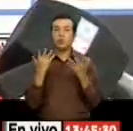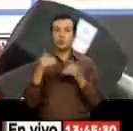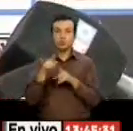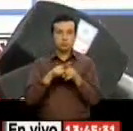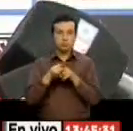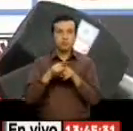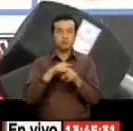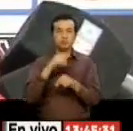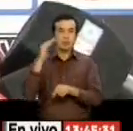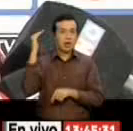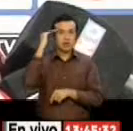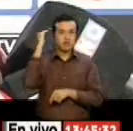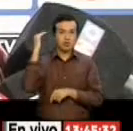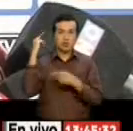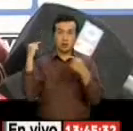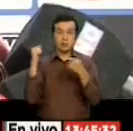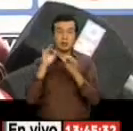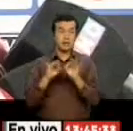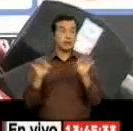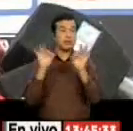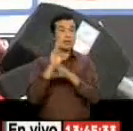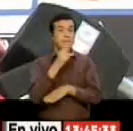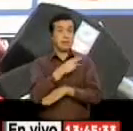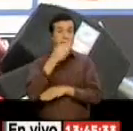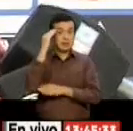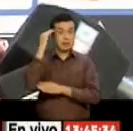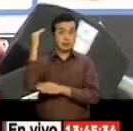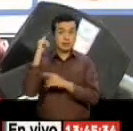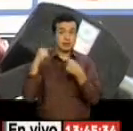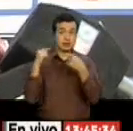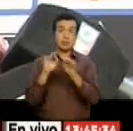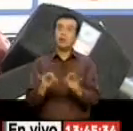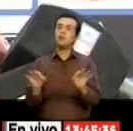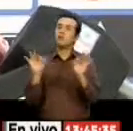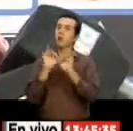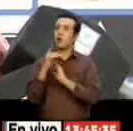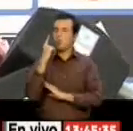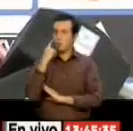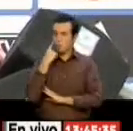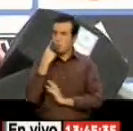ante el Nacional, yo creo que va a ser de vital importancia para demostrar el